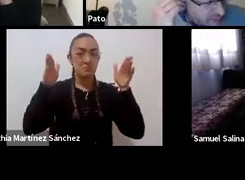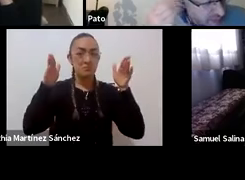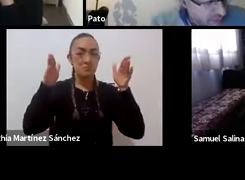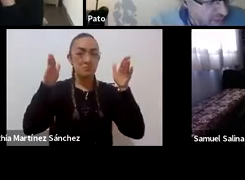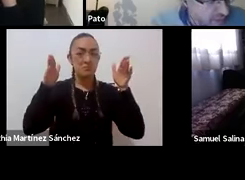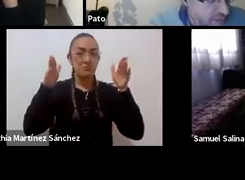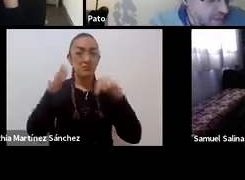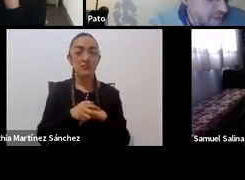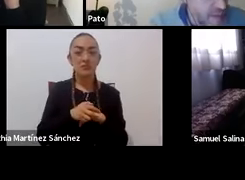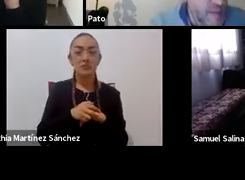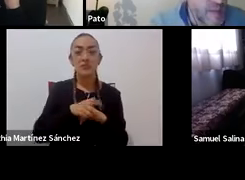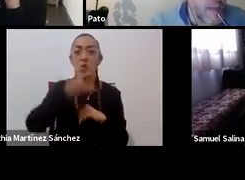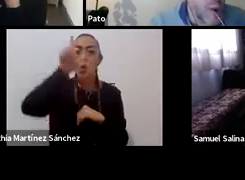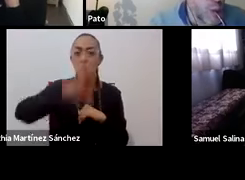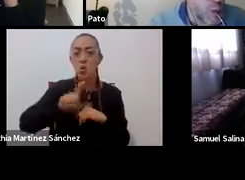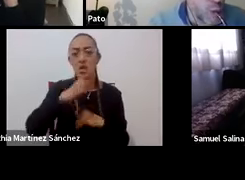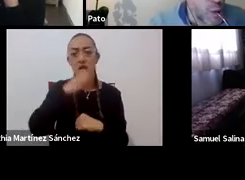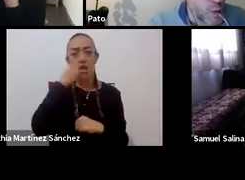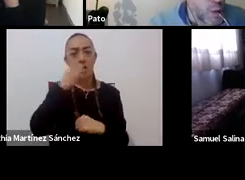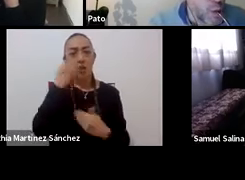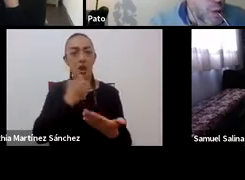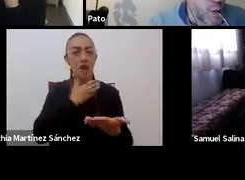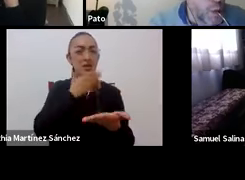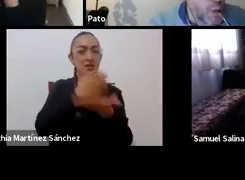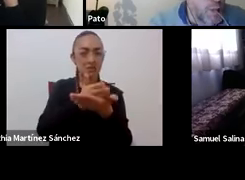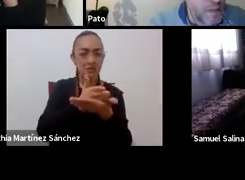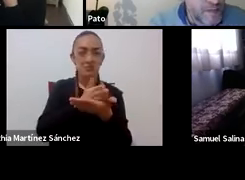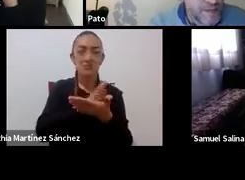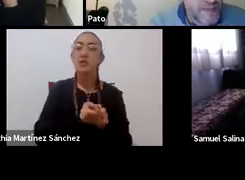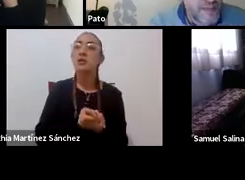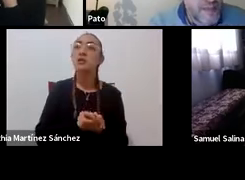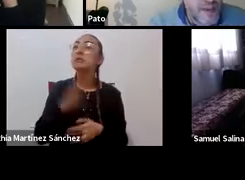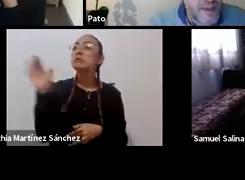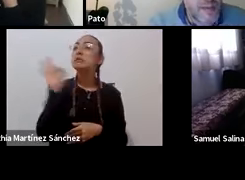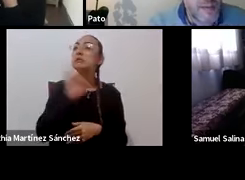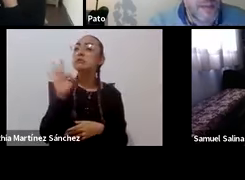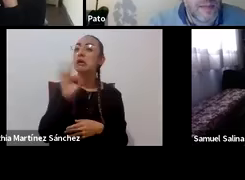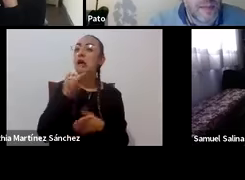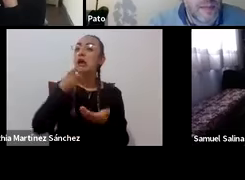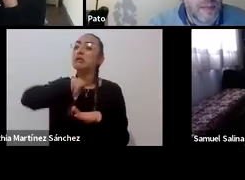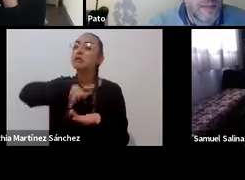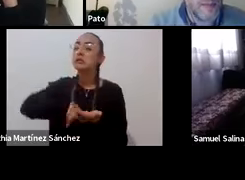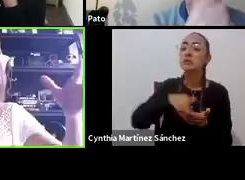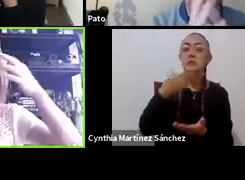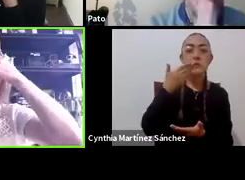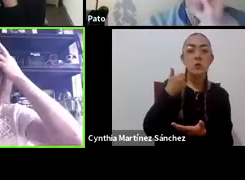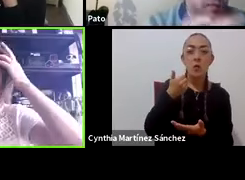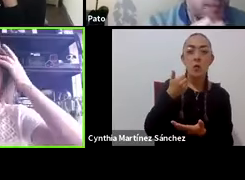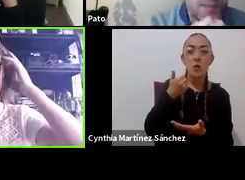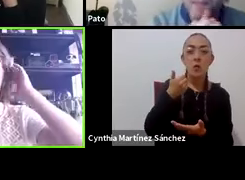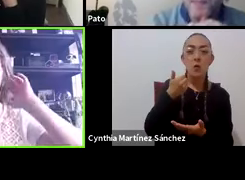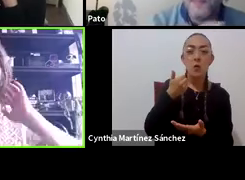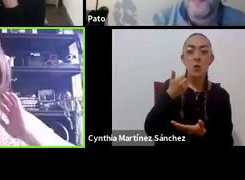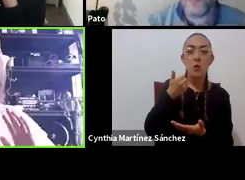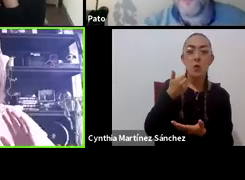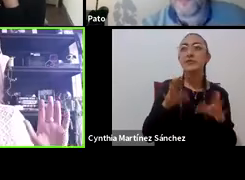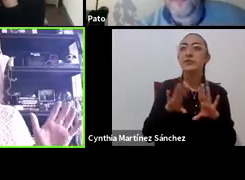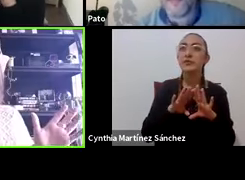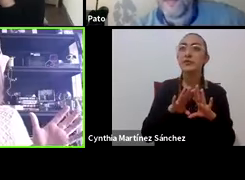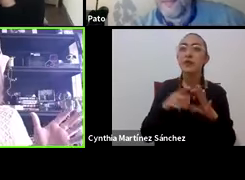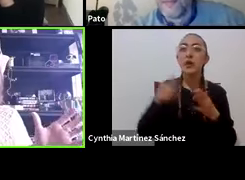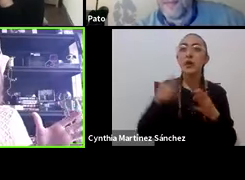un lunes a una escuela que, claro, no tiene la mejor capacidad como de